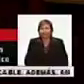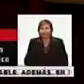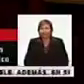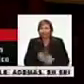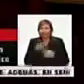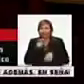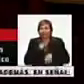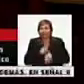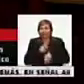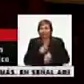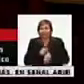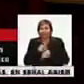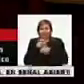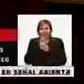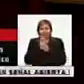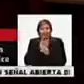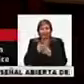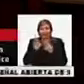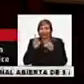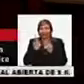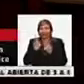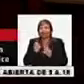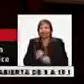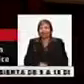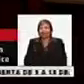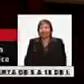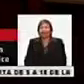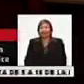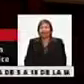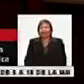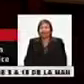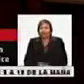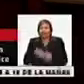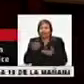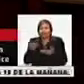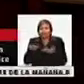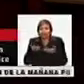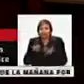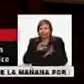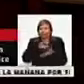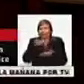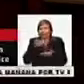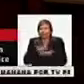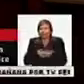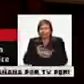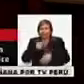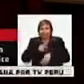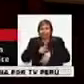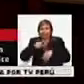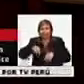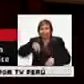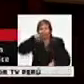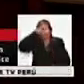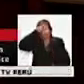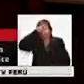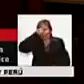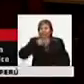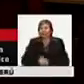en los momentos democráticos los estadios de la democracia en este país.